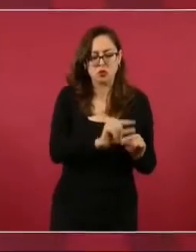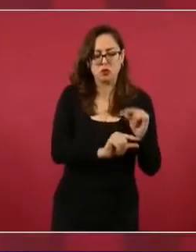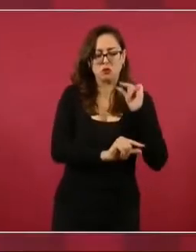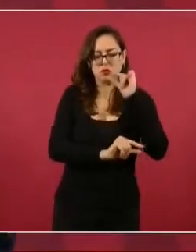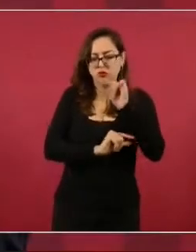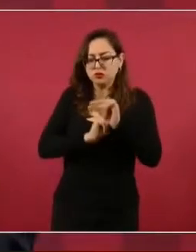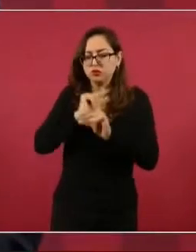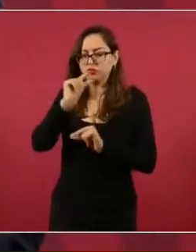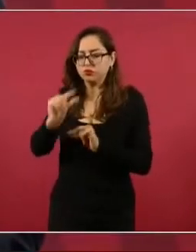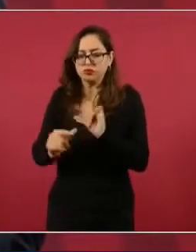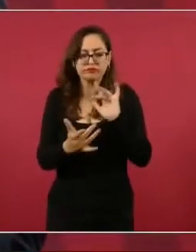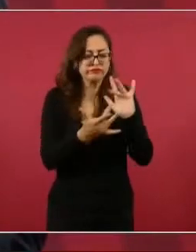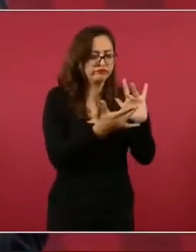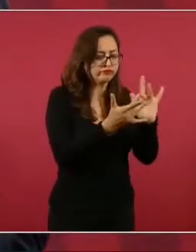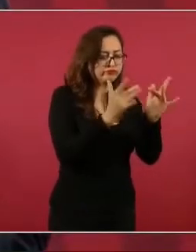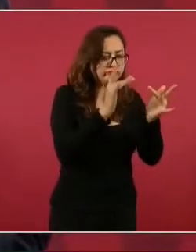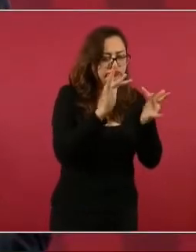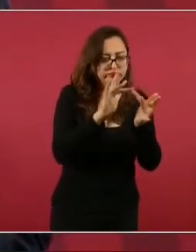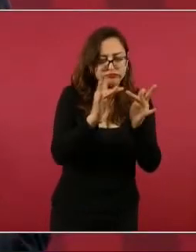perverso